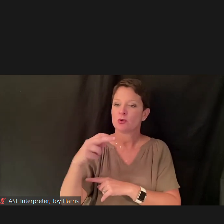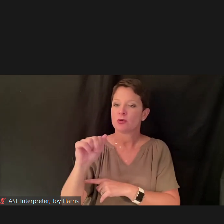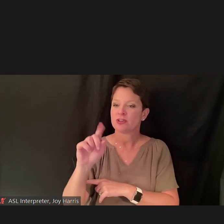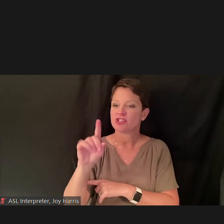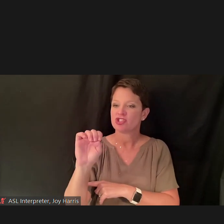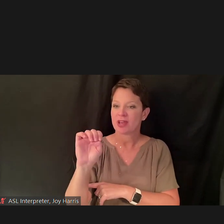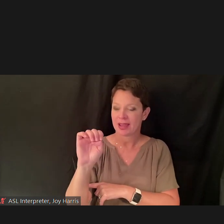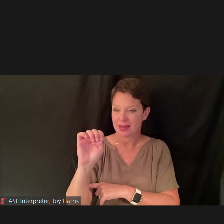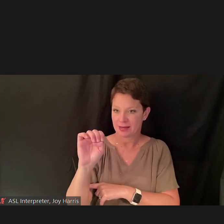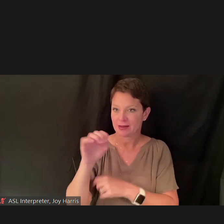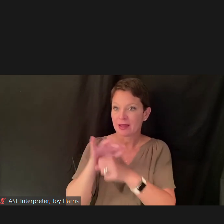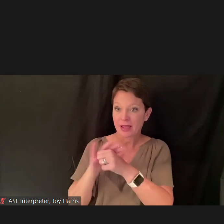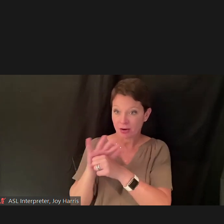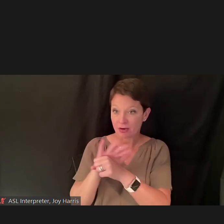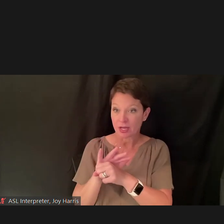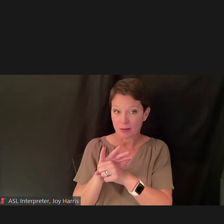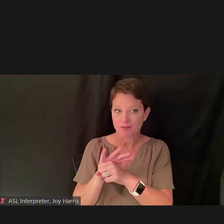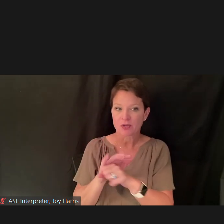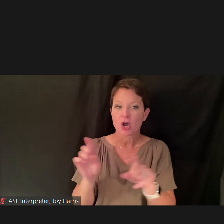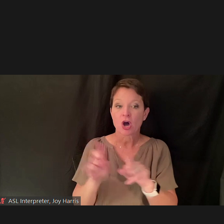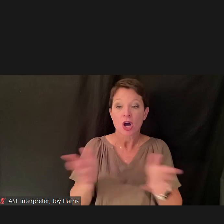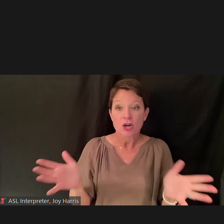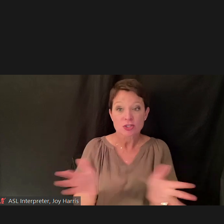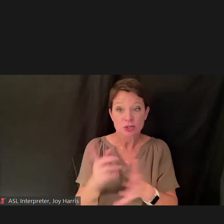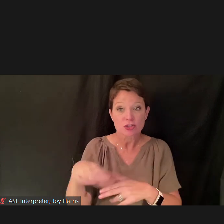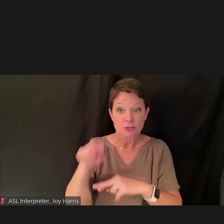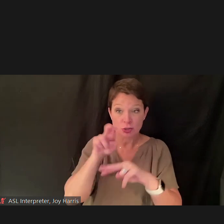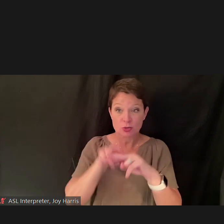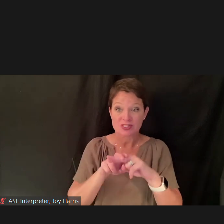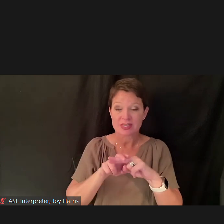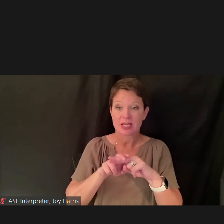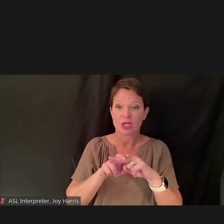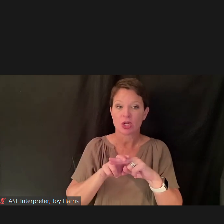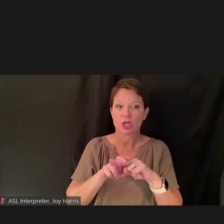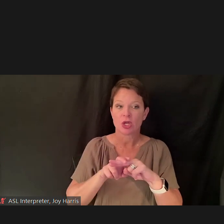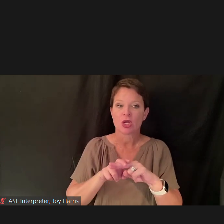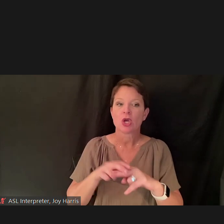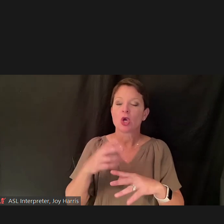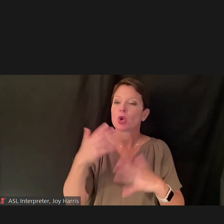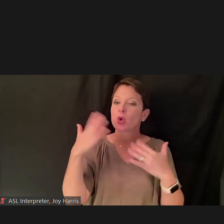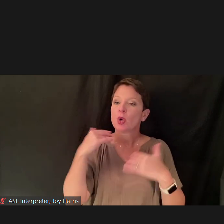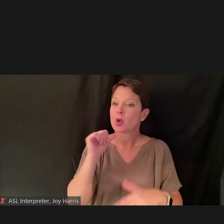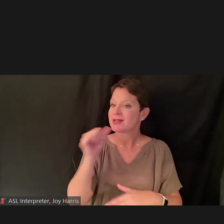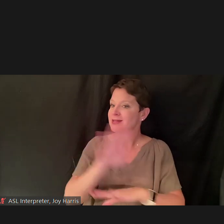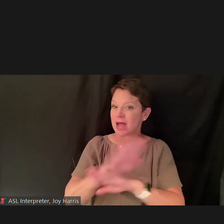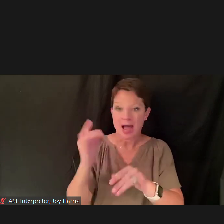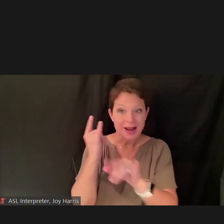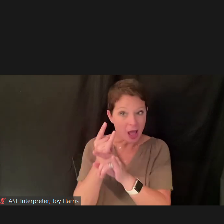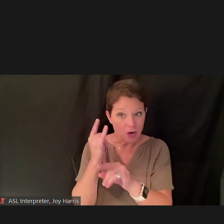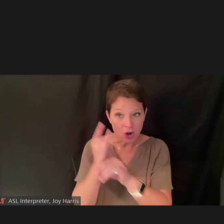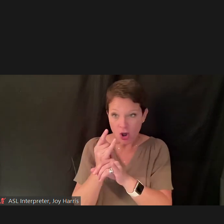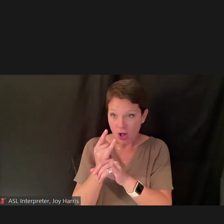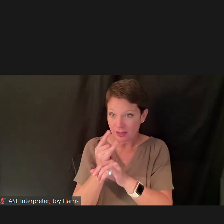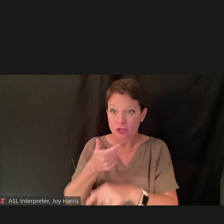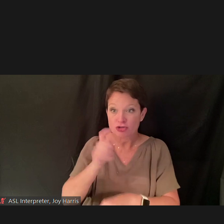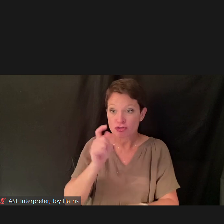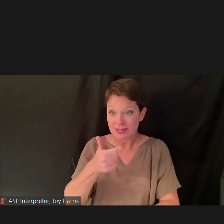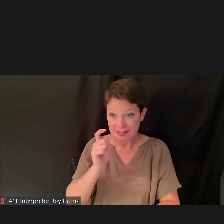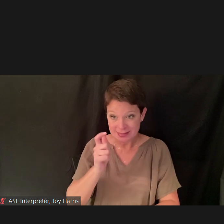O si no, muévalos a una zona con sombra. También inste a que tomen bebidas frías sin